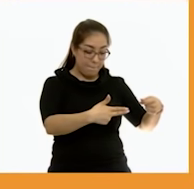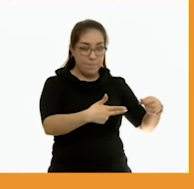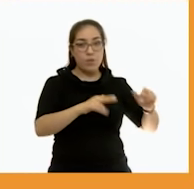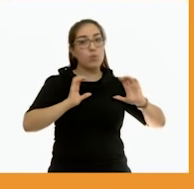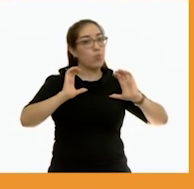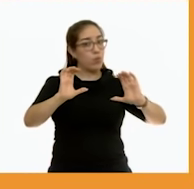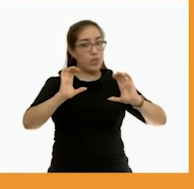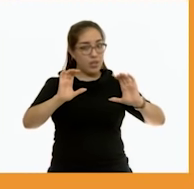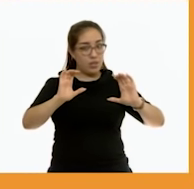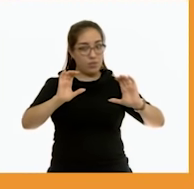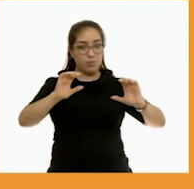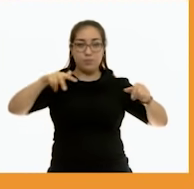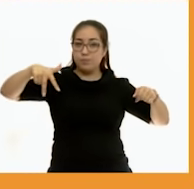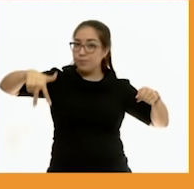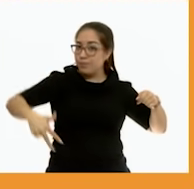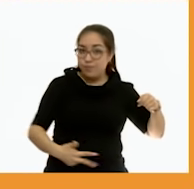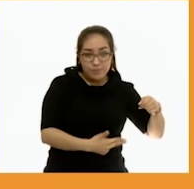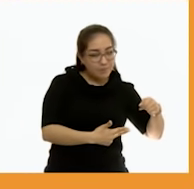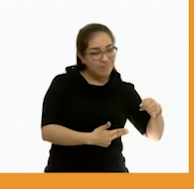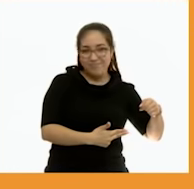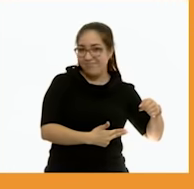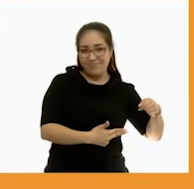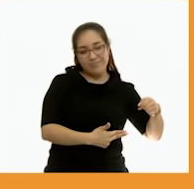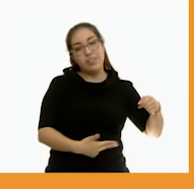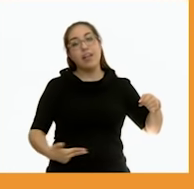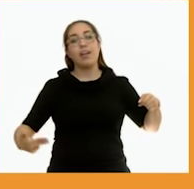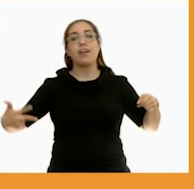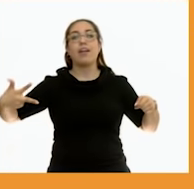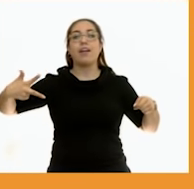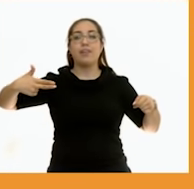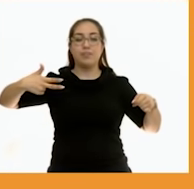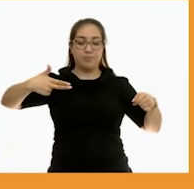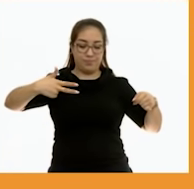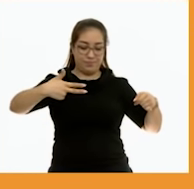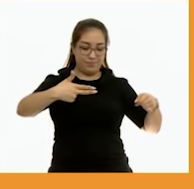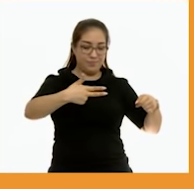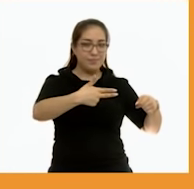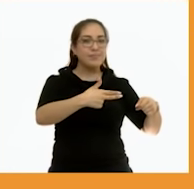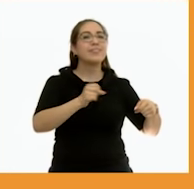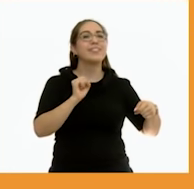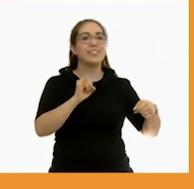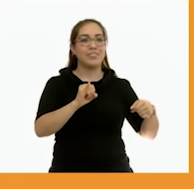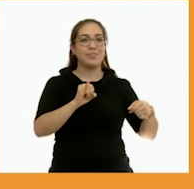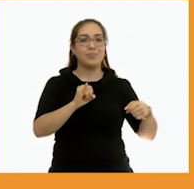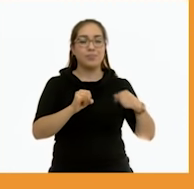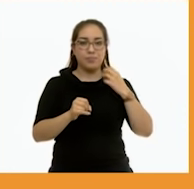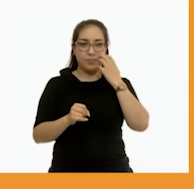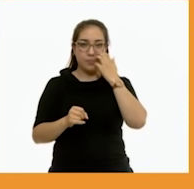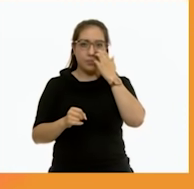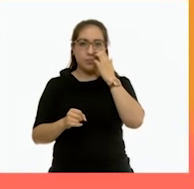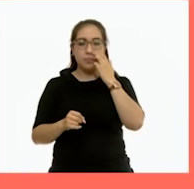marcaste. Asegúrate de cortar por fuera de la playera. No introduzcas las tijeras en ella.